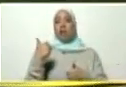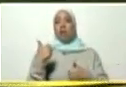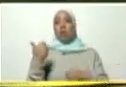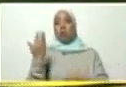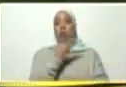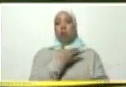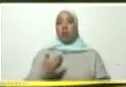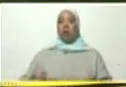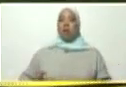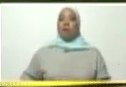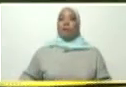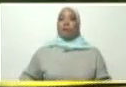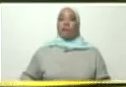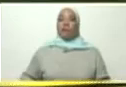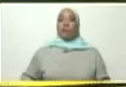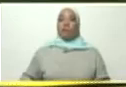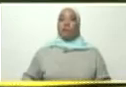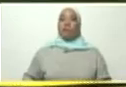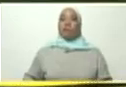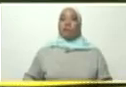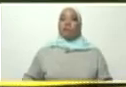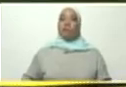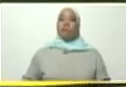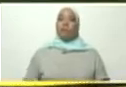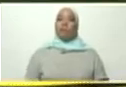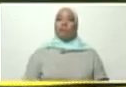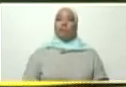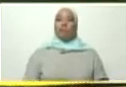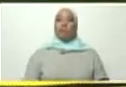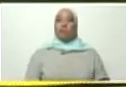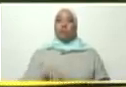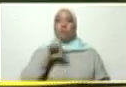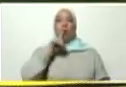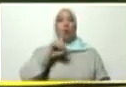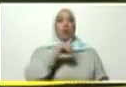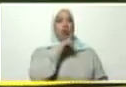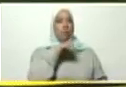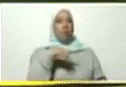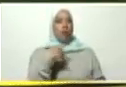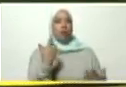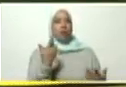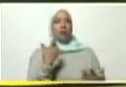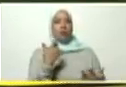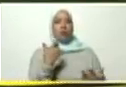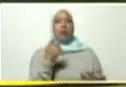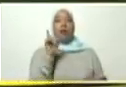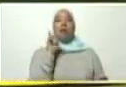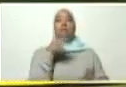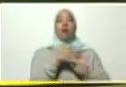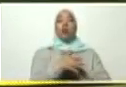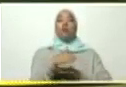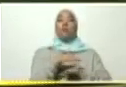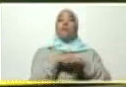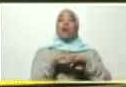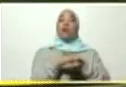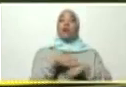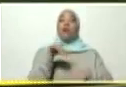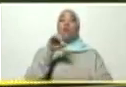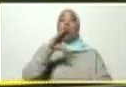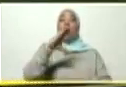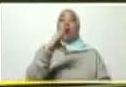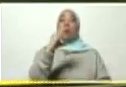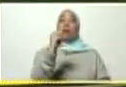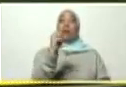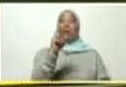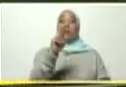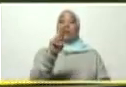con fleco con agua como que se llama con fleco en agua Carlos ocarí con fe y con agua